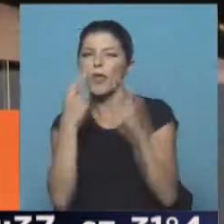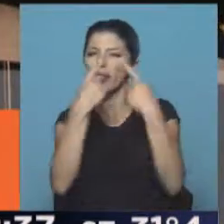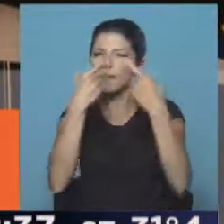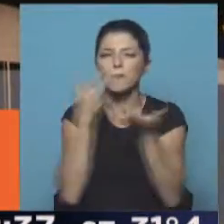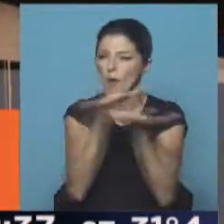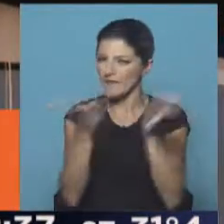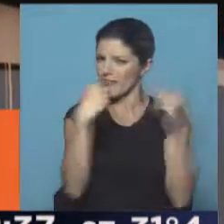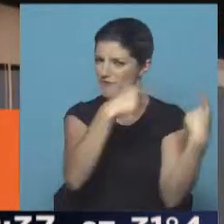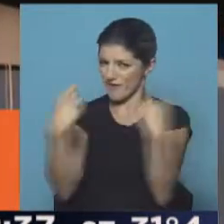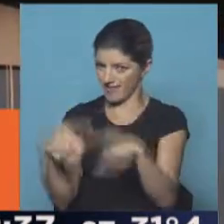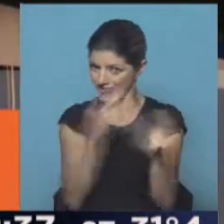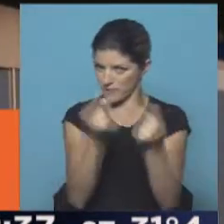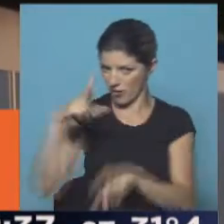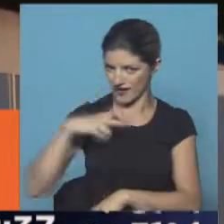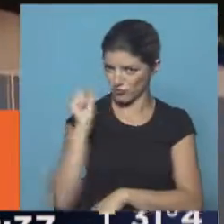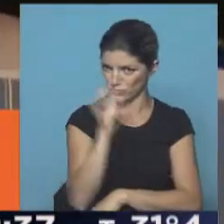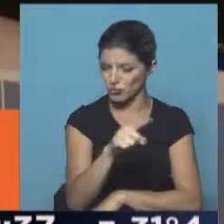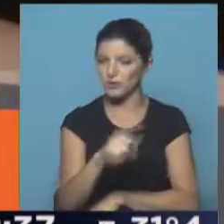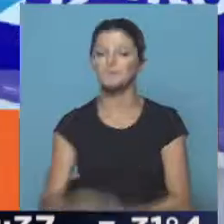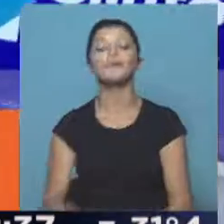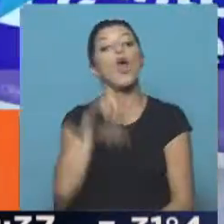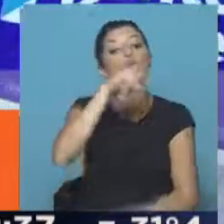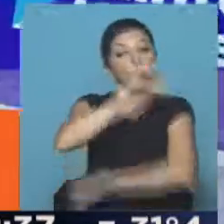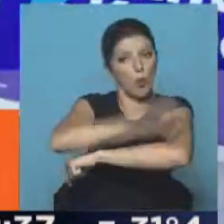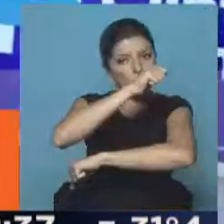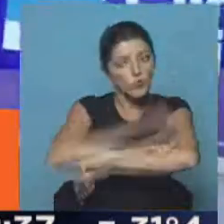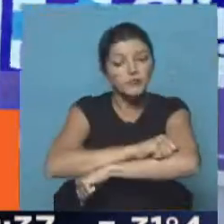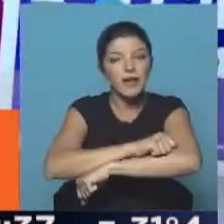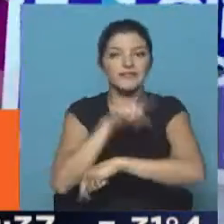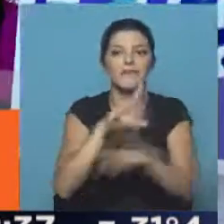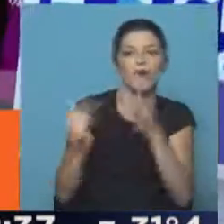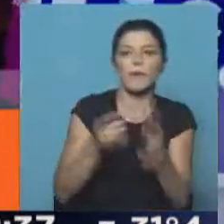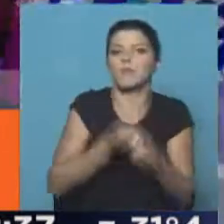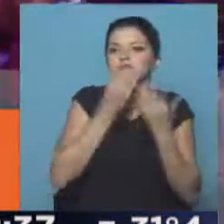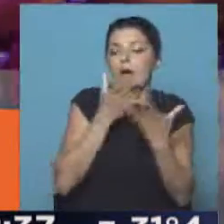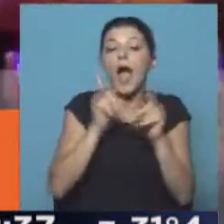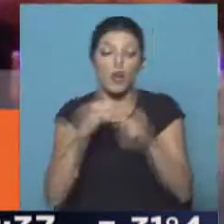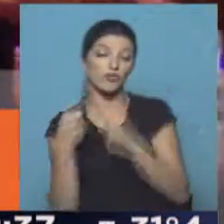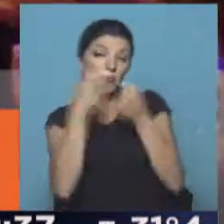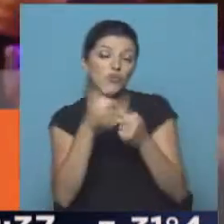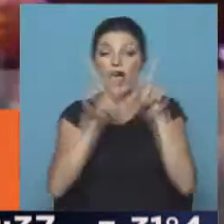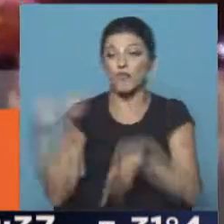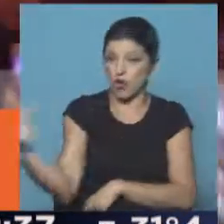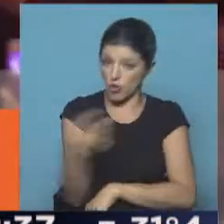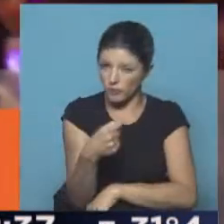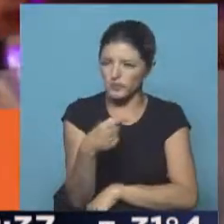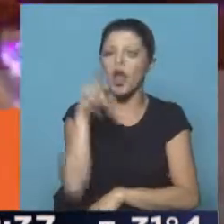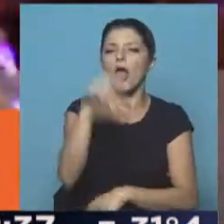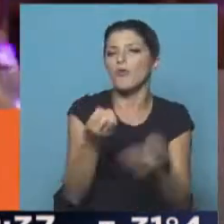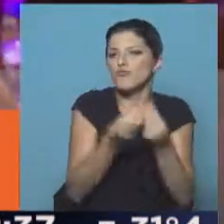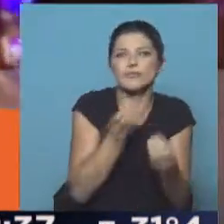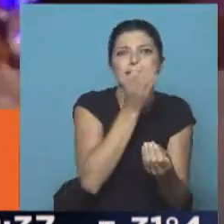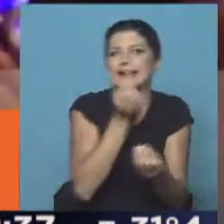periodísticas. Su conducta imprevisible le generó adhesiones y rechazos por igual. Los escándalos que genera con sus dichos